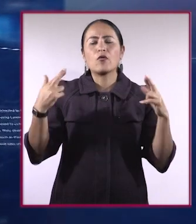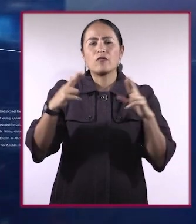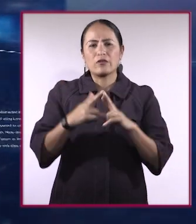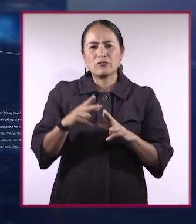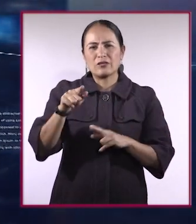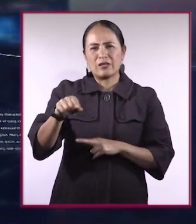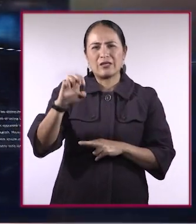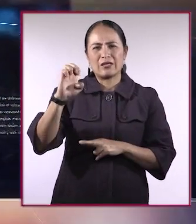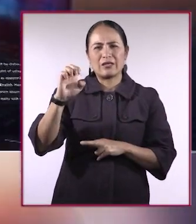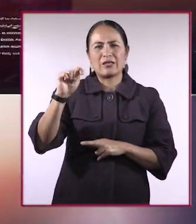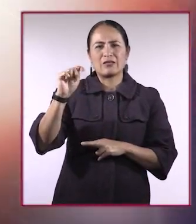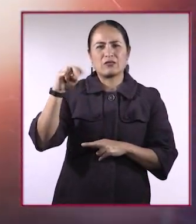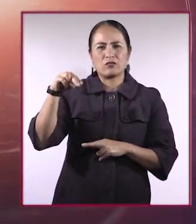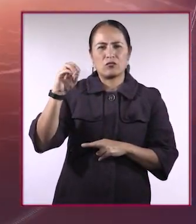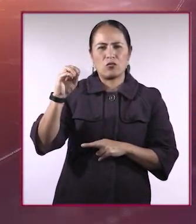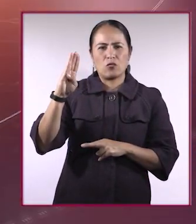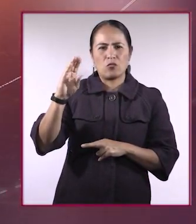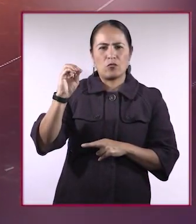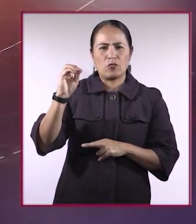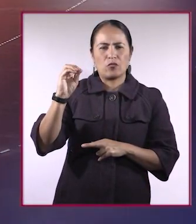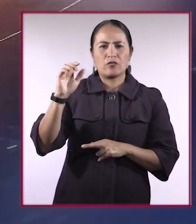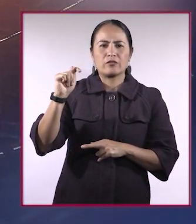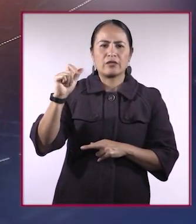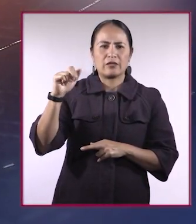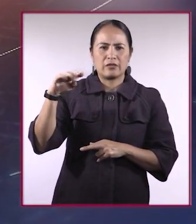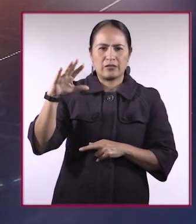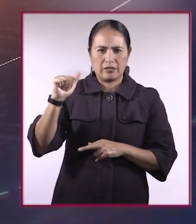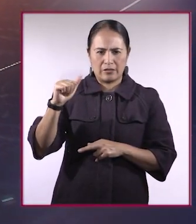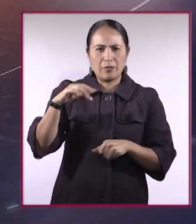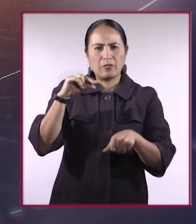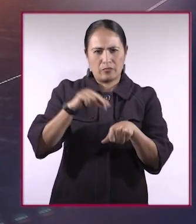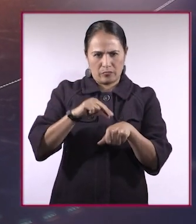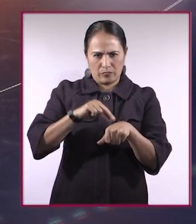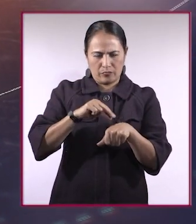en etnobotánica médica.